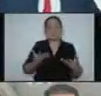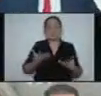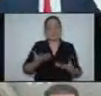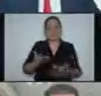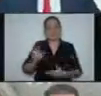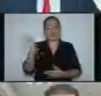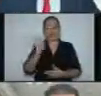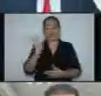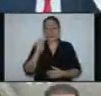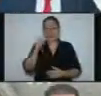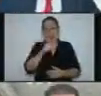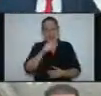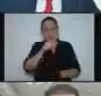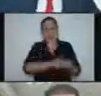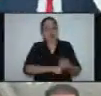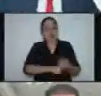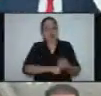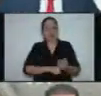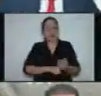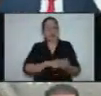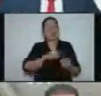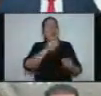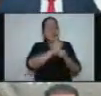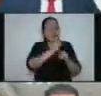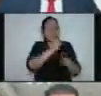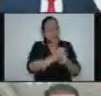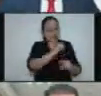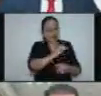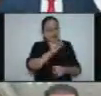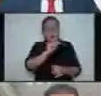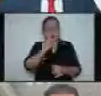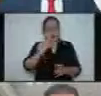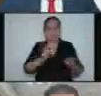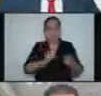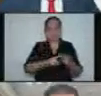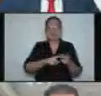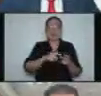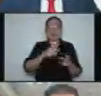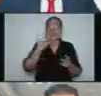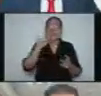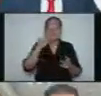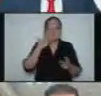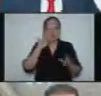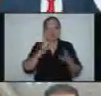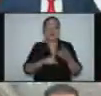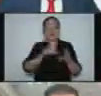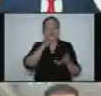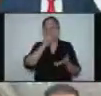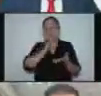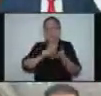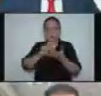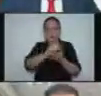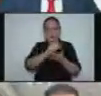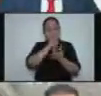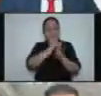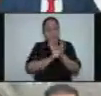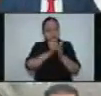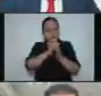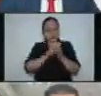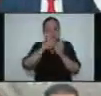las plataformas electrónicas, las redes sociales serán, como lo hemos visto en nuestros asuntos,